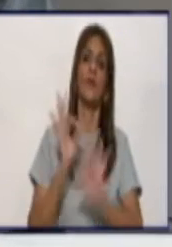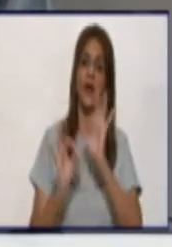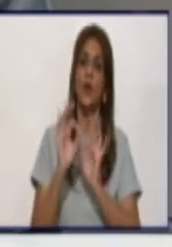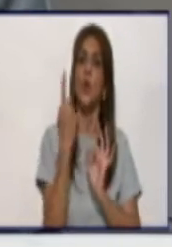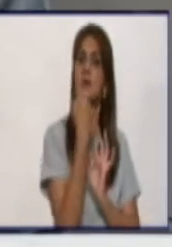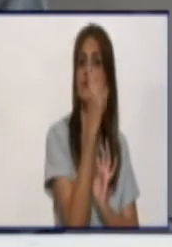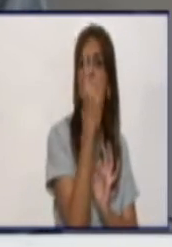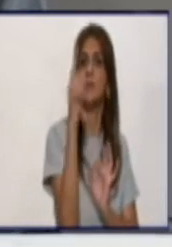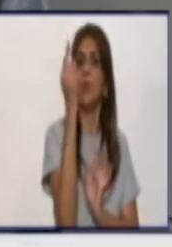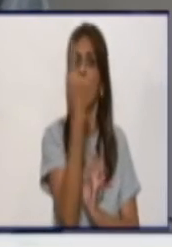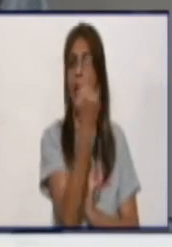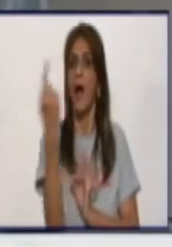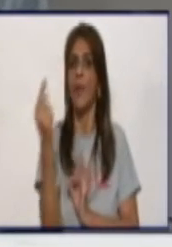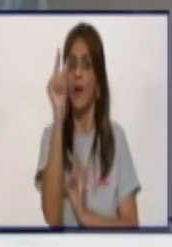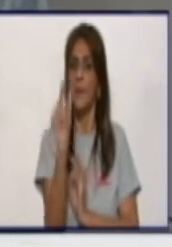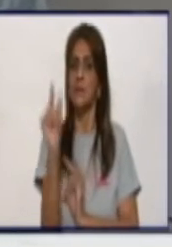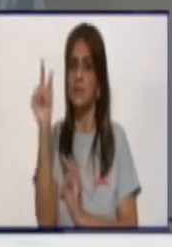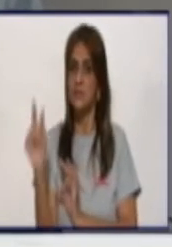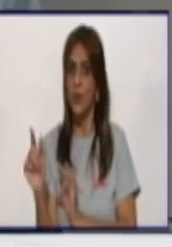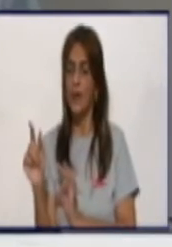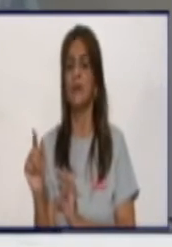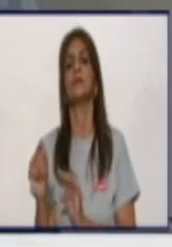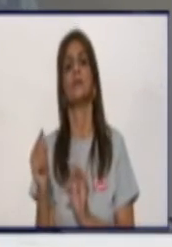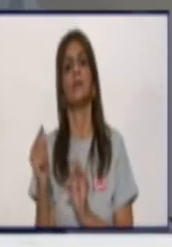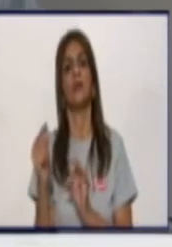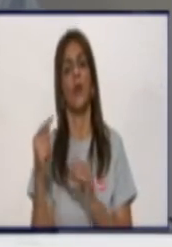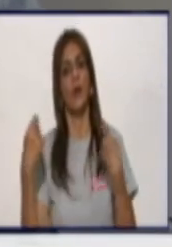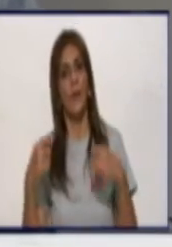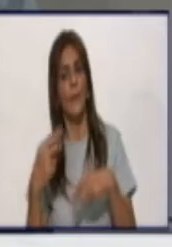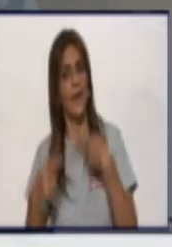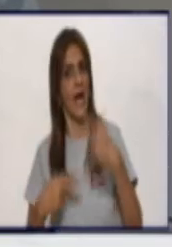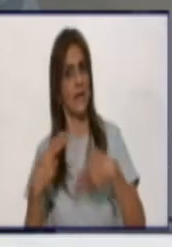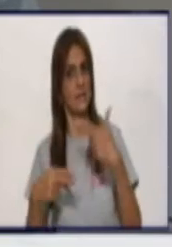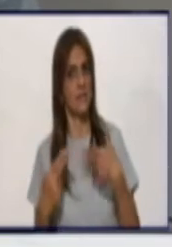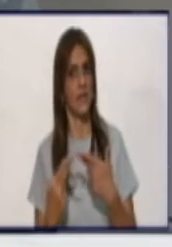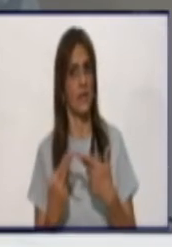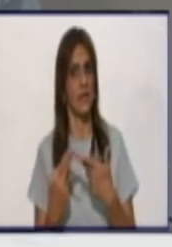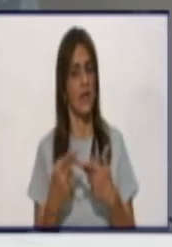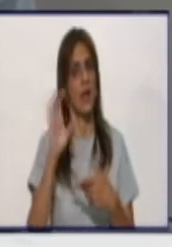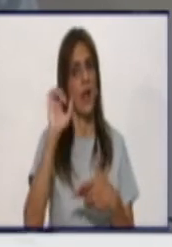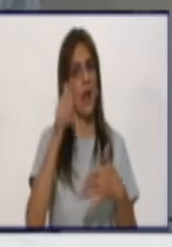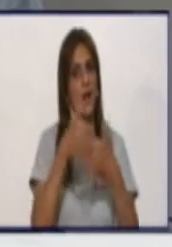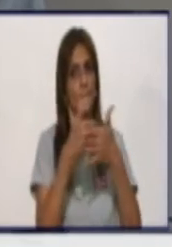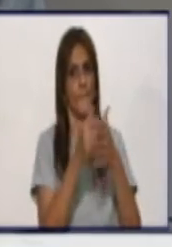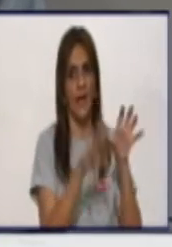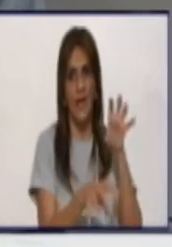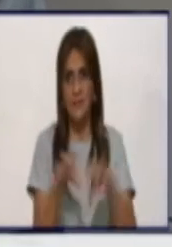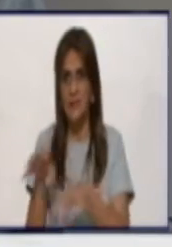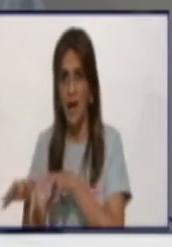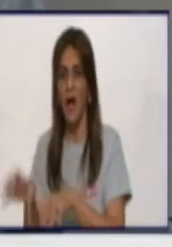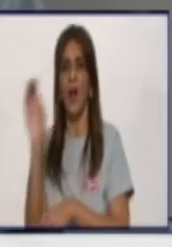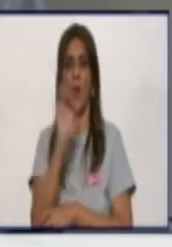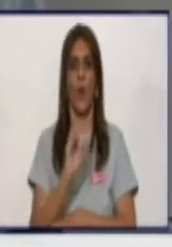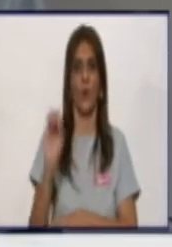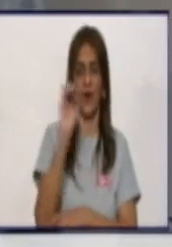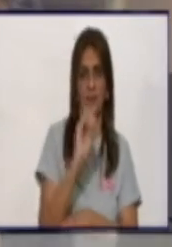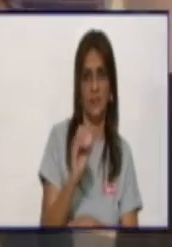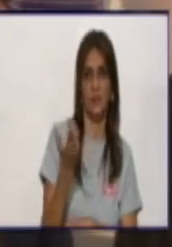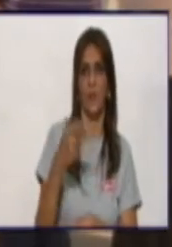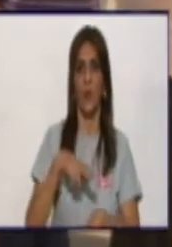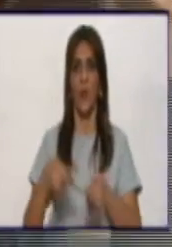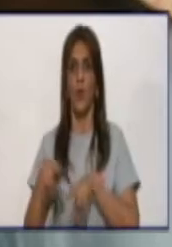pena decir acá que lo que le corresponde hacer también a nuestros directivos a nuestros empresarios nuestros administradores que no nos podemos